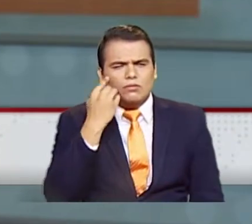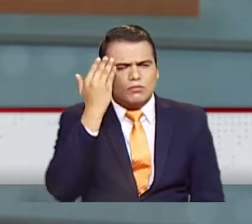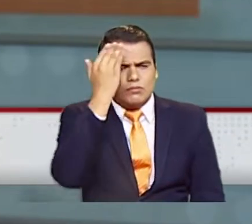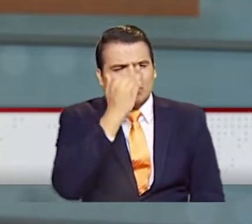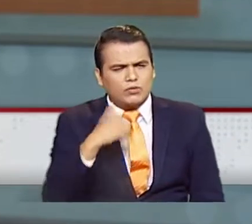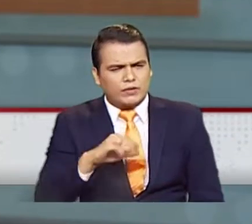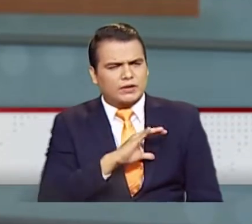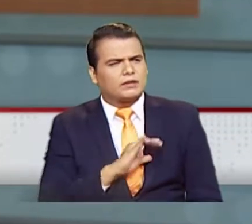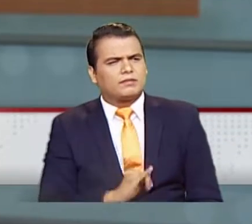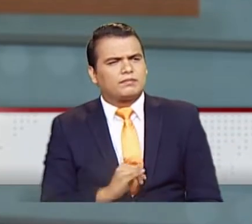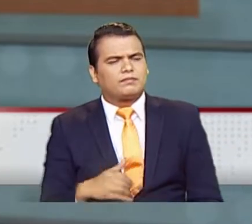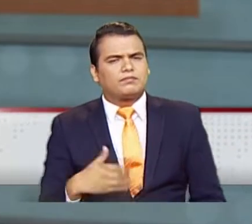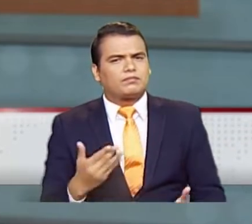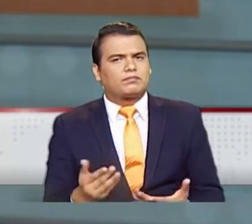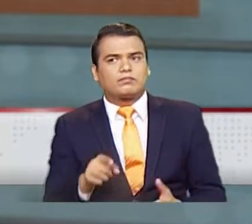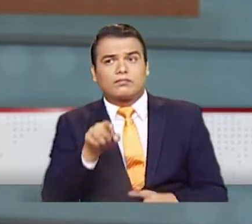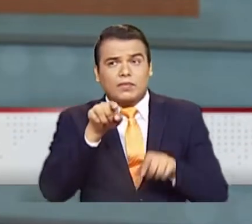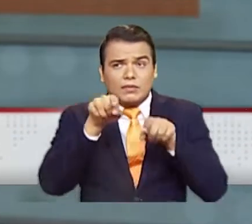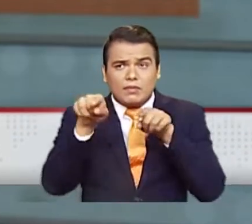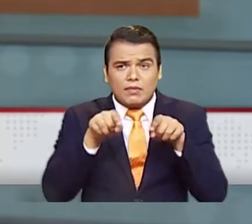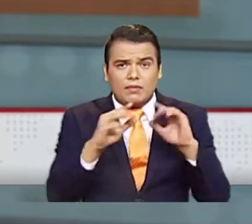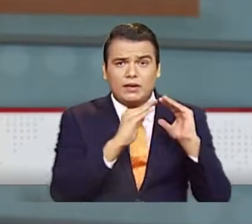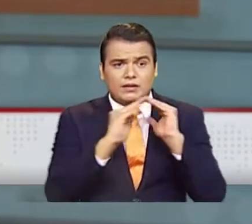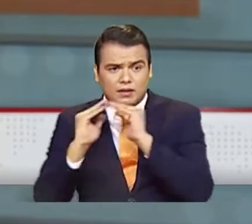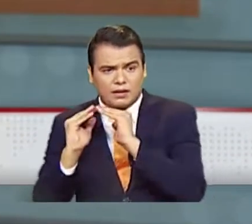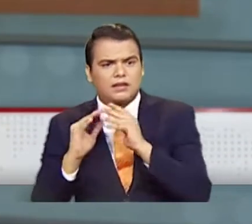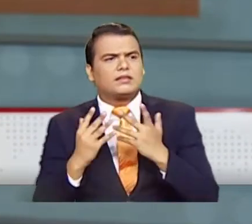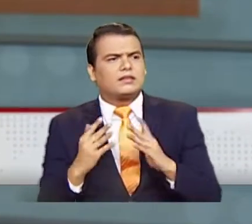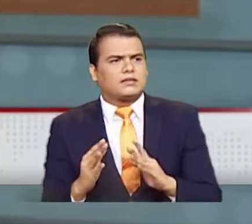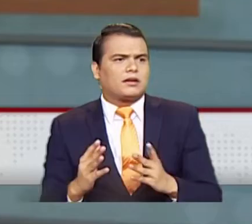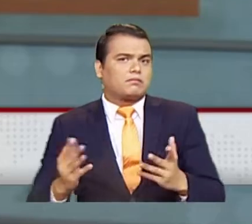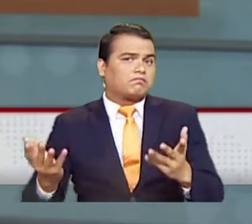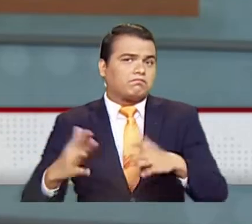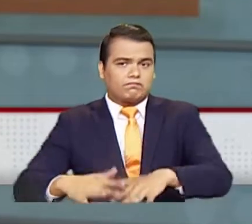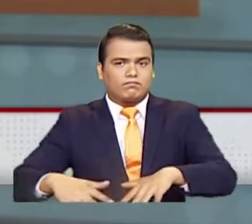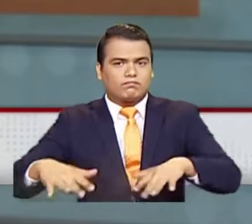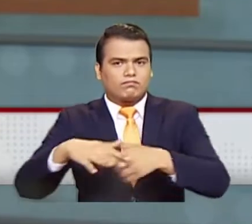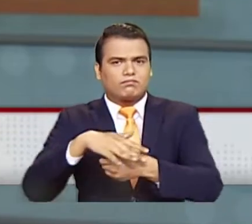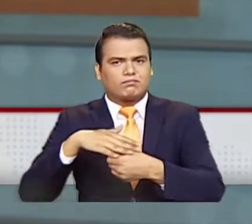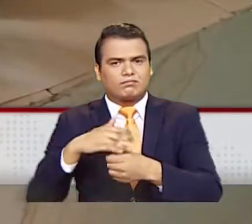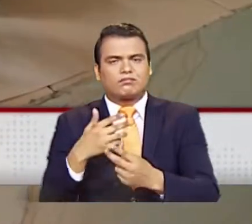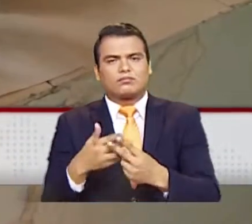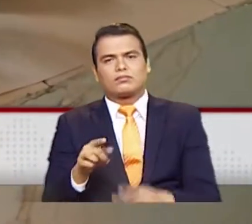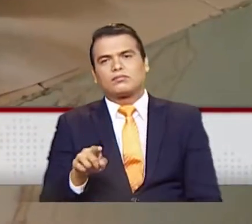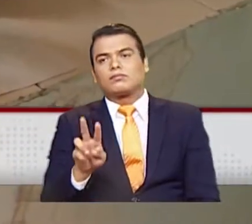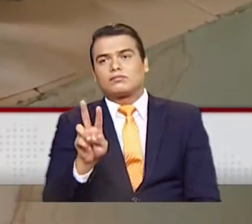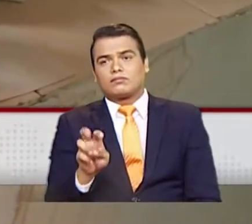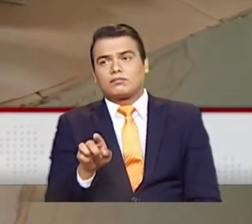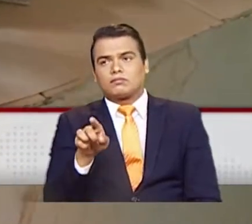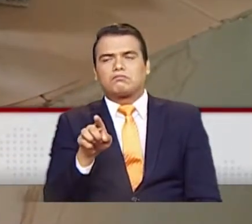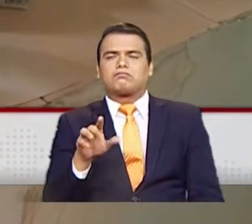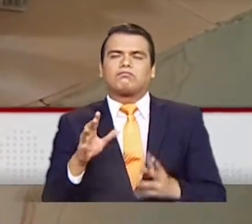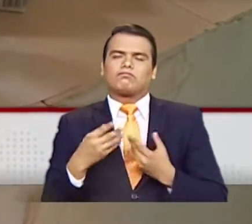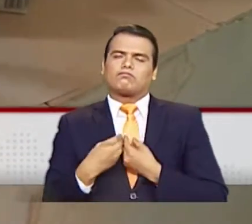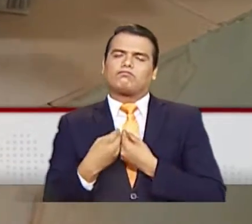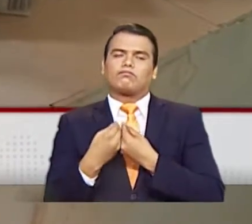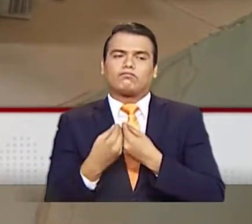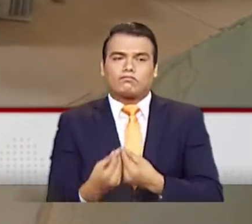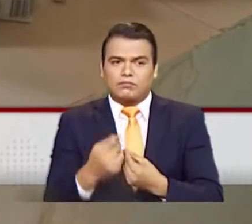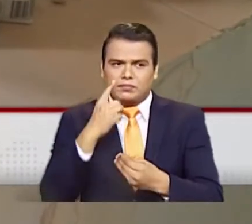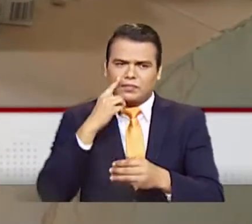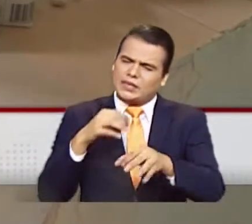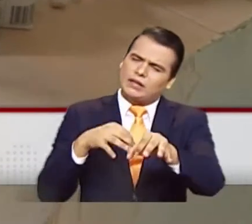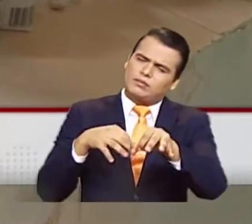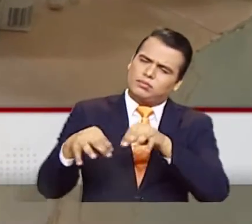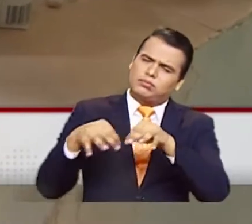y es de llegar a cada uno de los hogares en este caso una comuna que la comuna 17 mostrándoles las